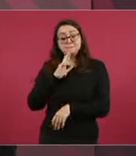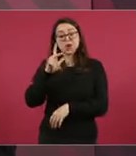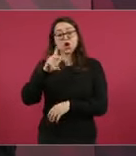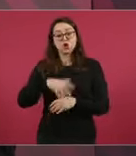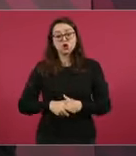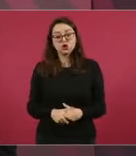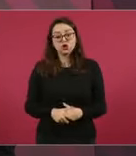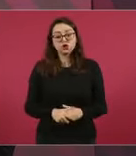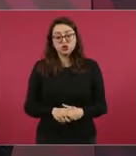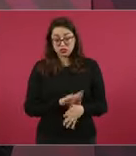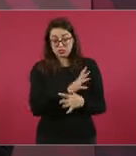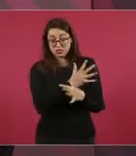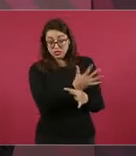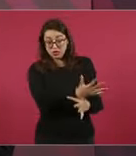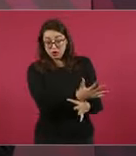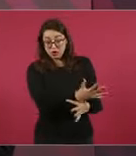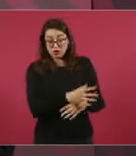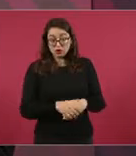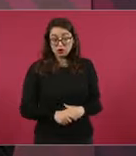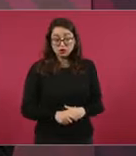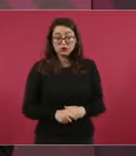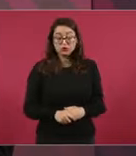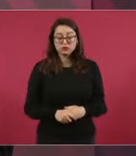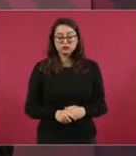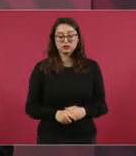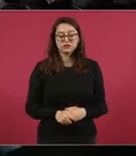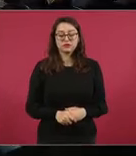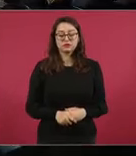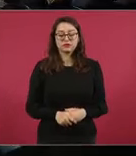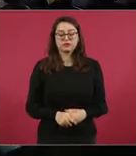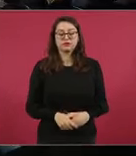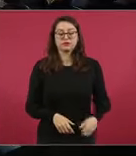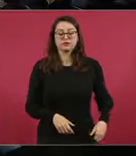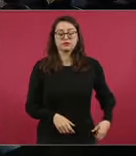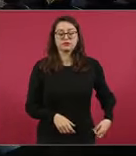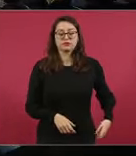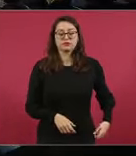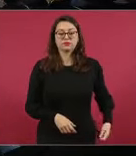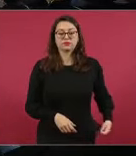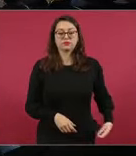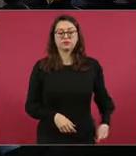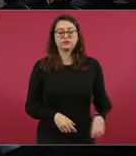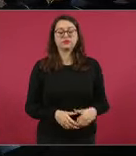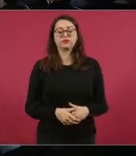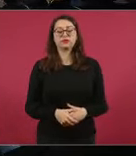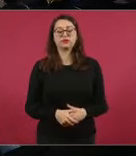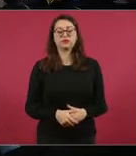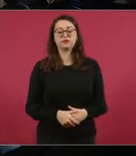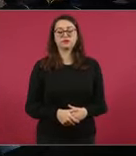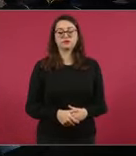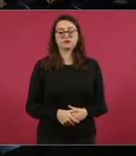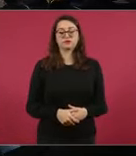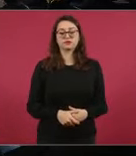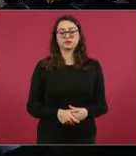También dijo que oye, los tabasqueños. También lo dijo. ¿También no sabe lo que